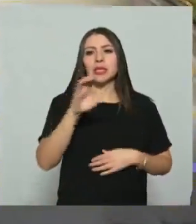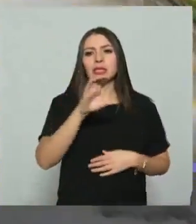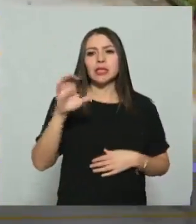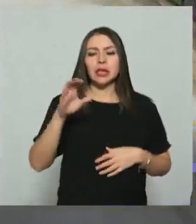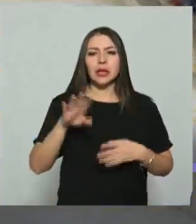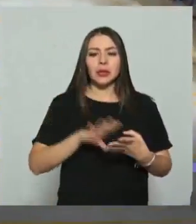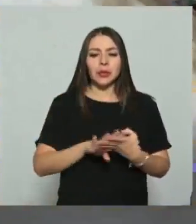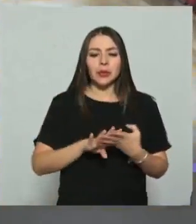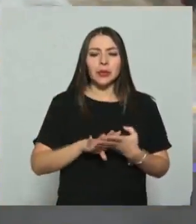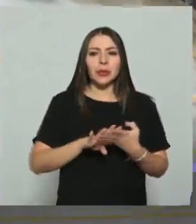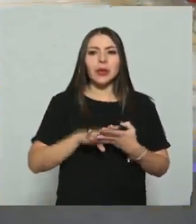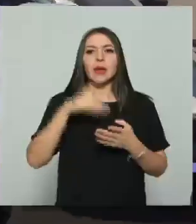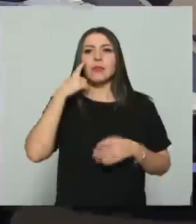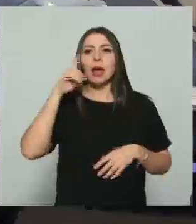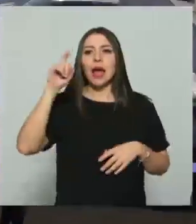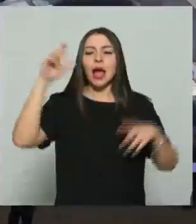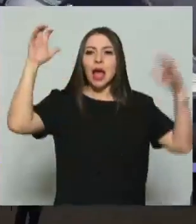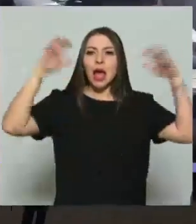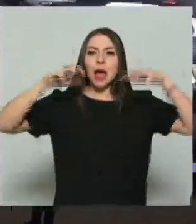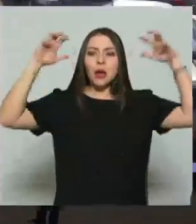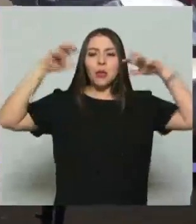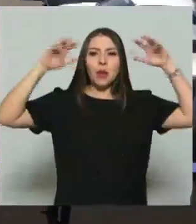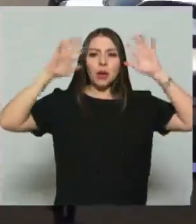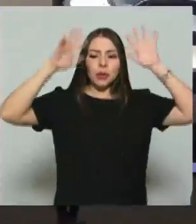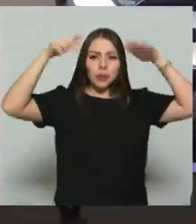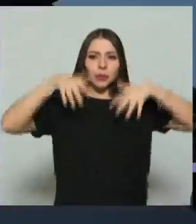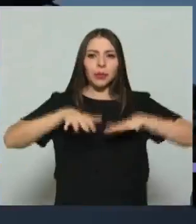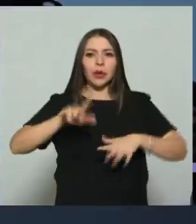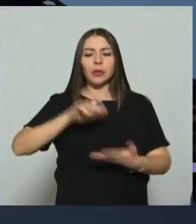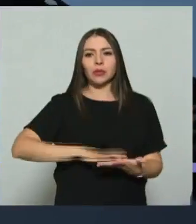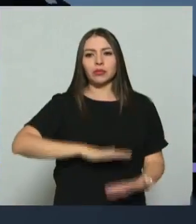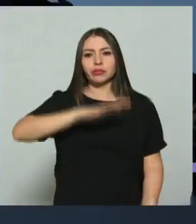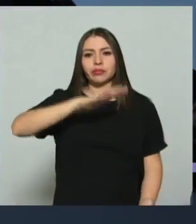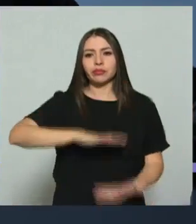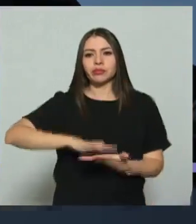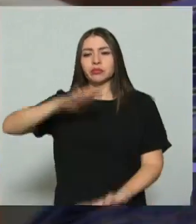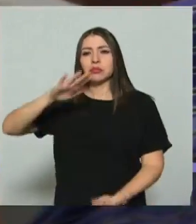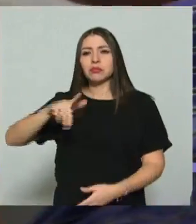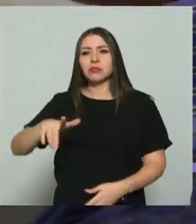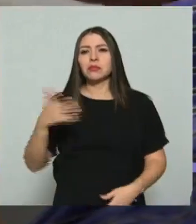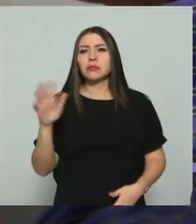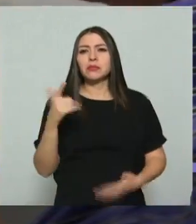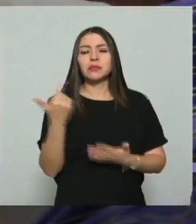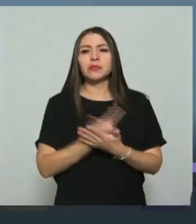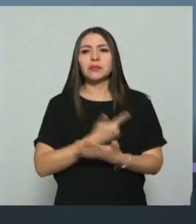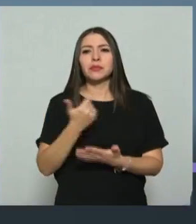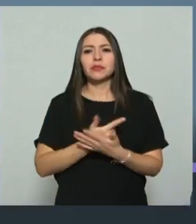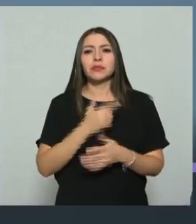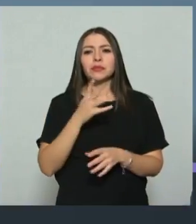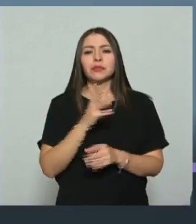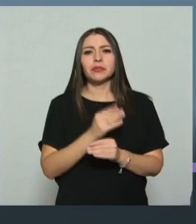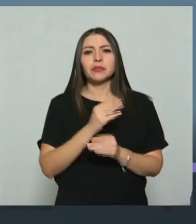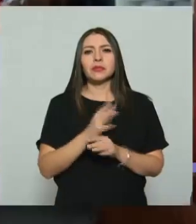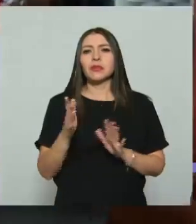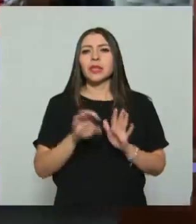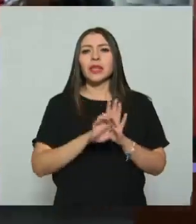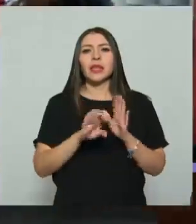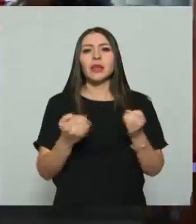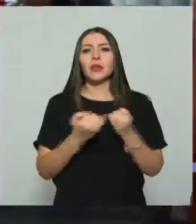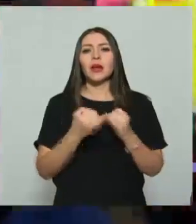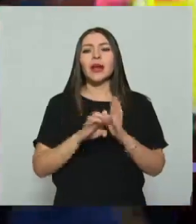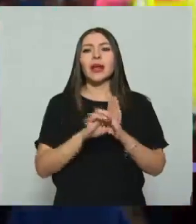pluvial. En términos de obra, si contáramos linealmente, hicimos casi una obra de toda la línea 2 del